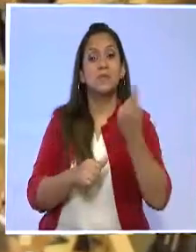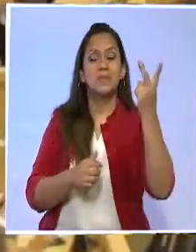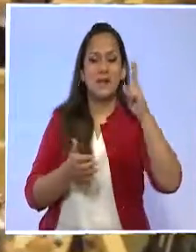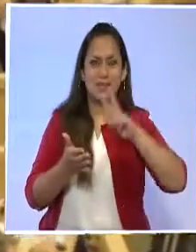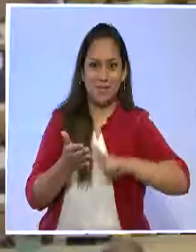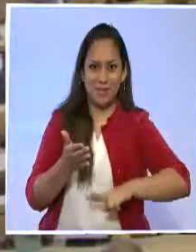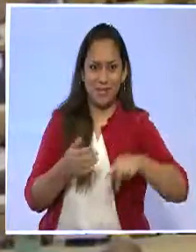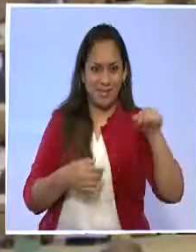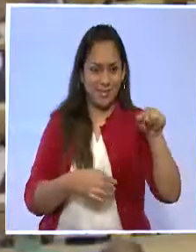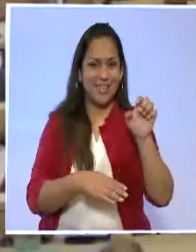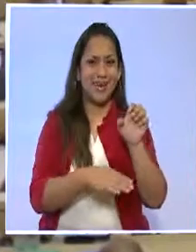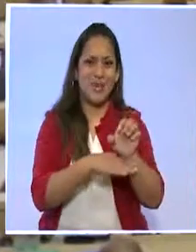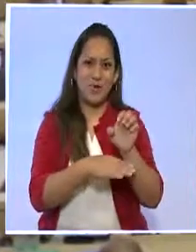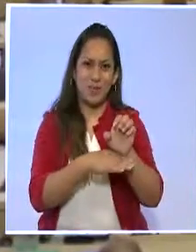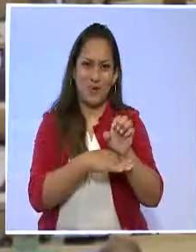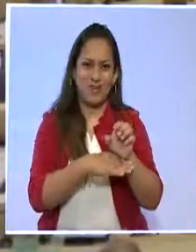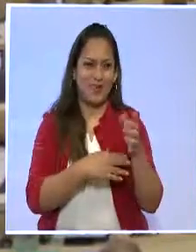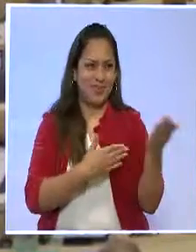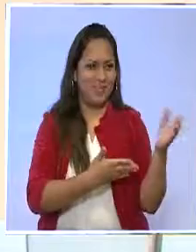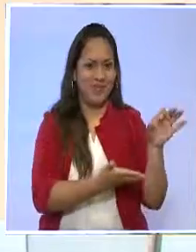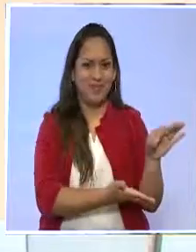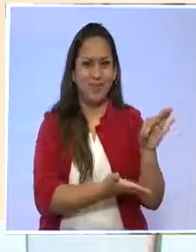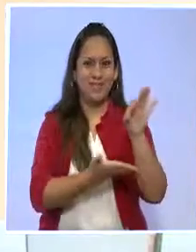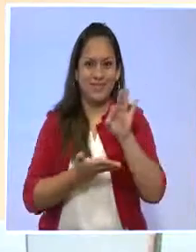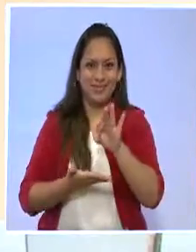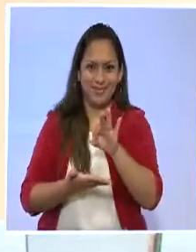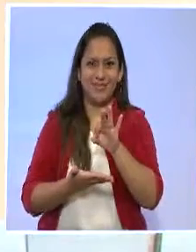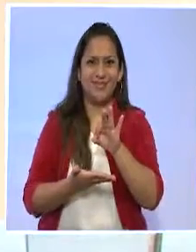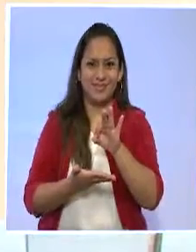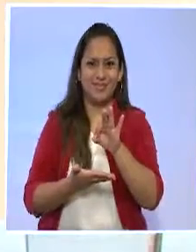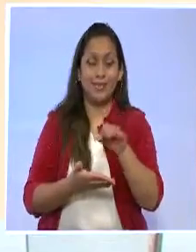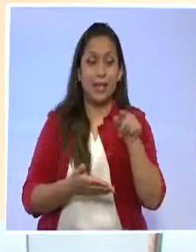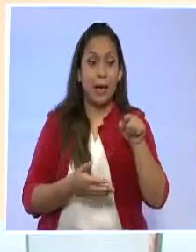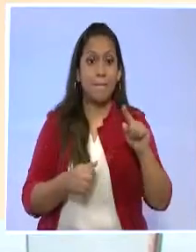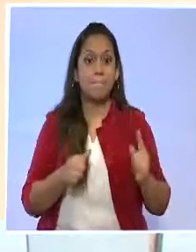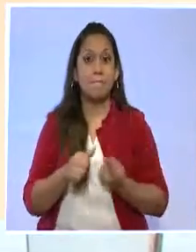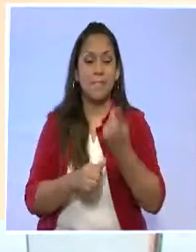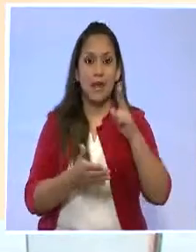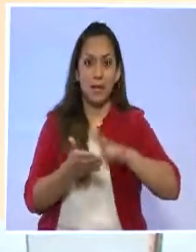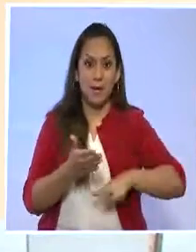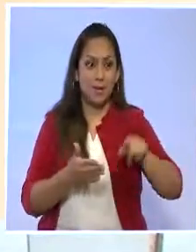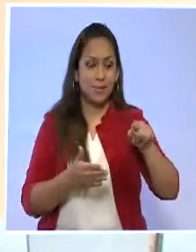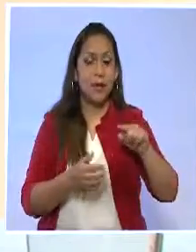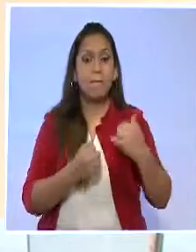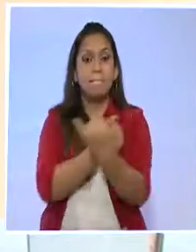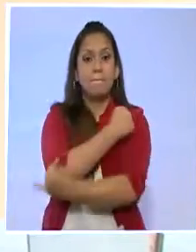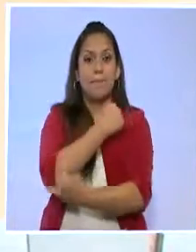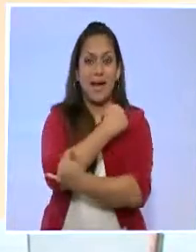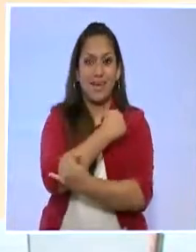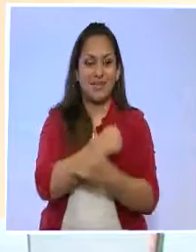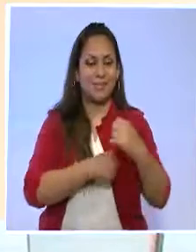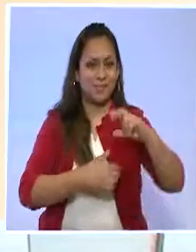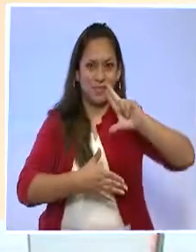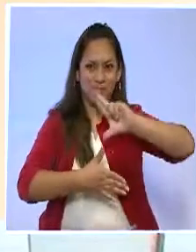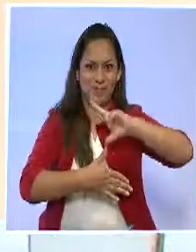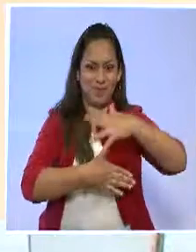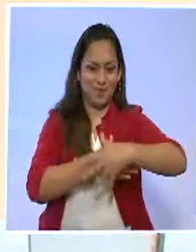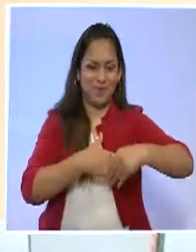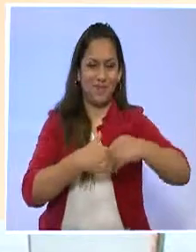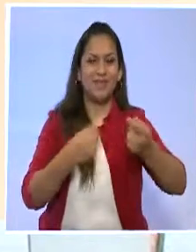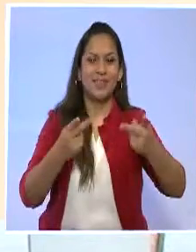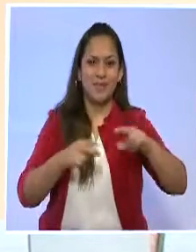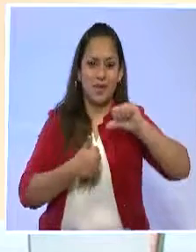ecuador pero además primera vez que se abría ese espacio un país de américa latina y el caribe nos realmente fue un espacio muy bueno nosotros pusimos